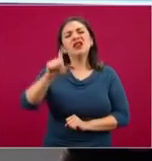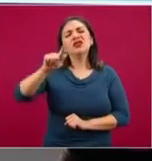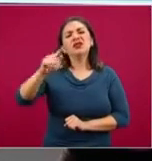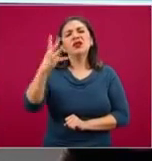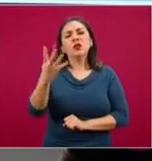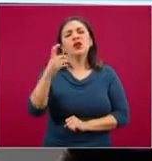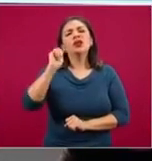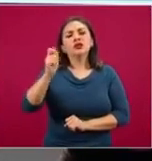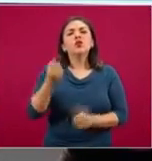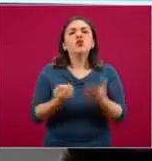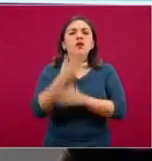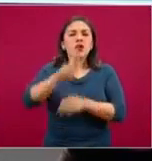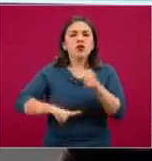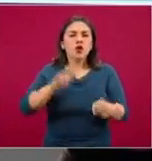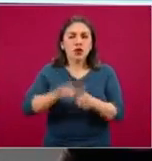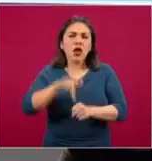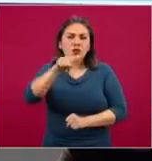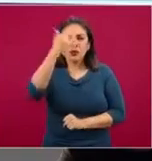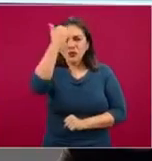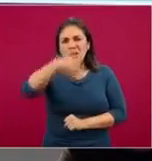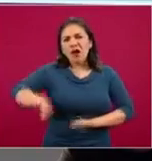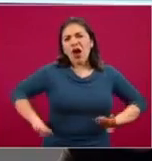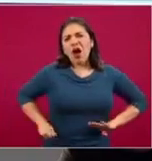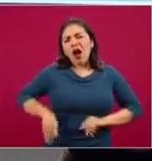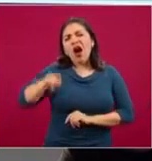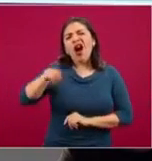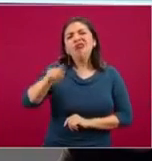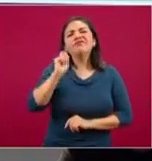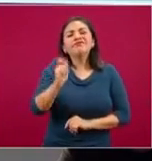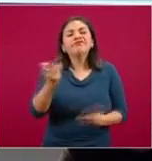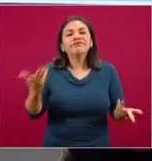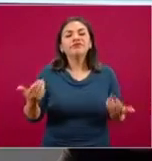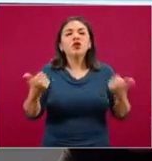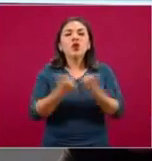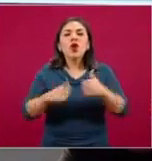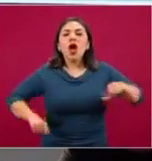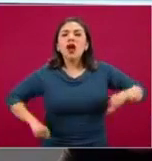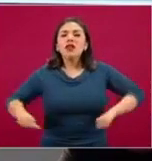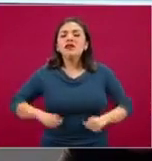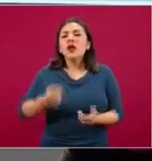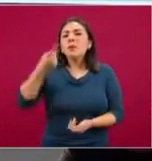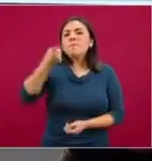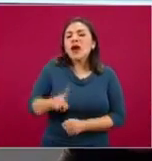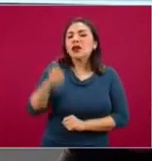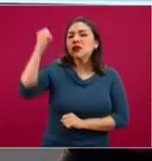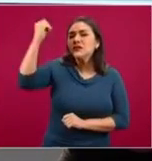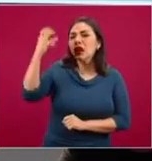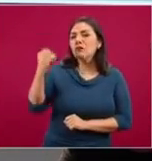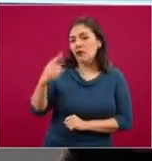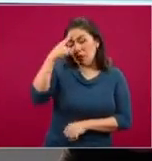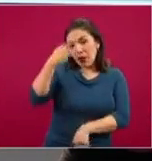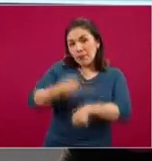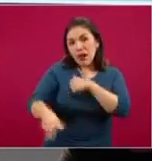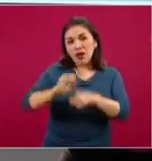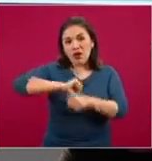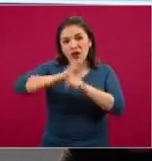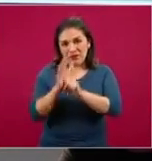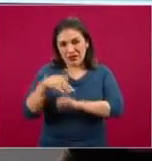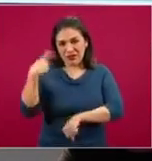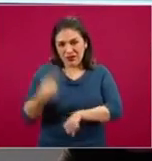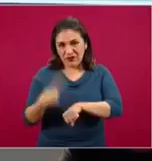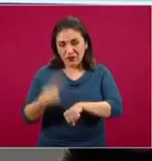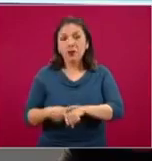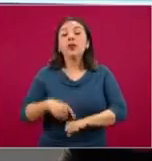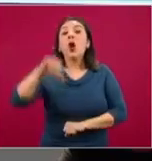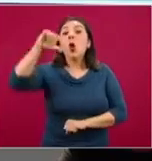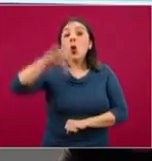esta nueva normalidad, que como saben está caracterizada por las acciones del semáforo de riesgo epidémico.